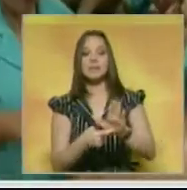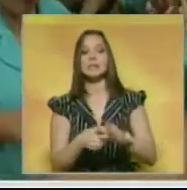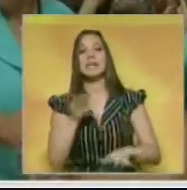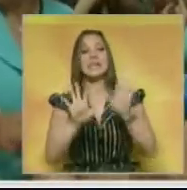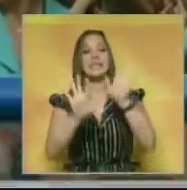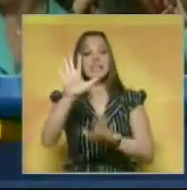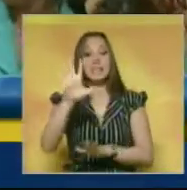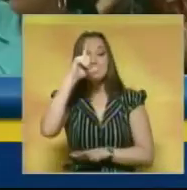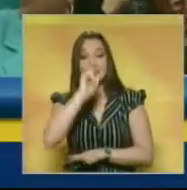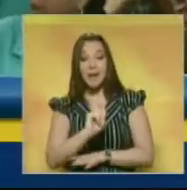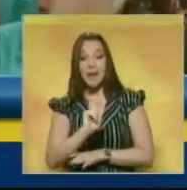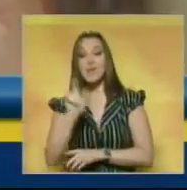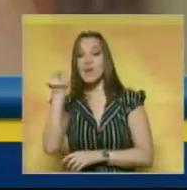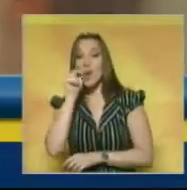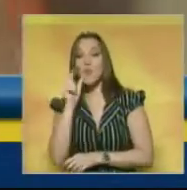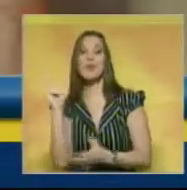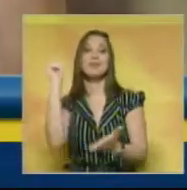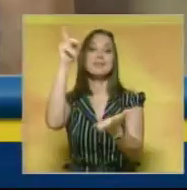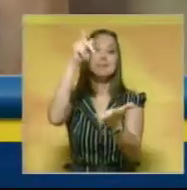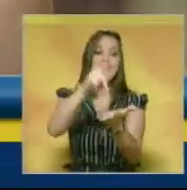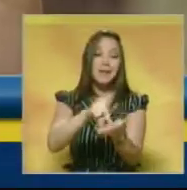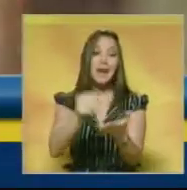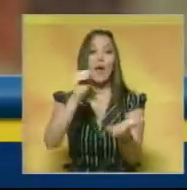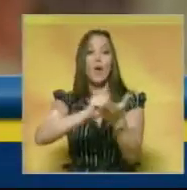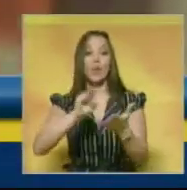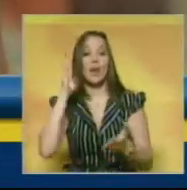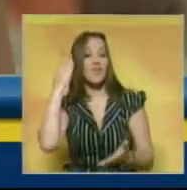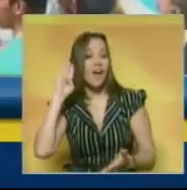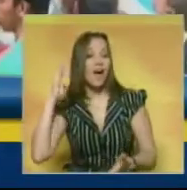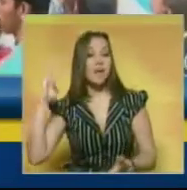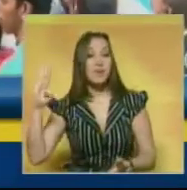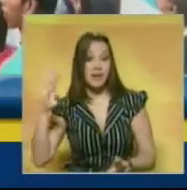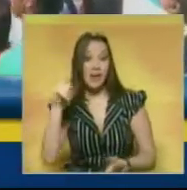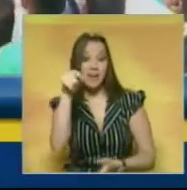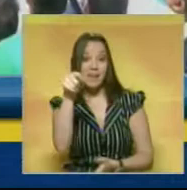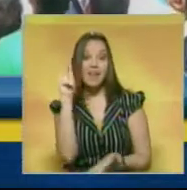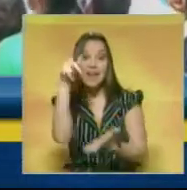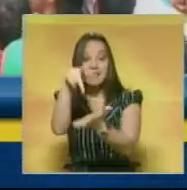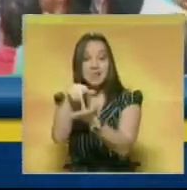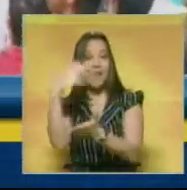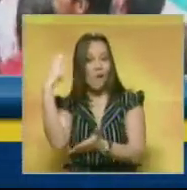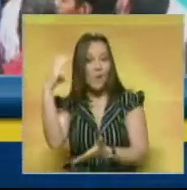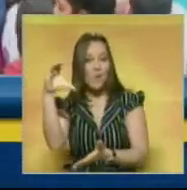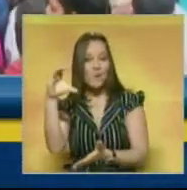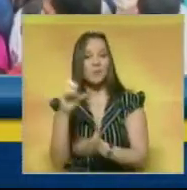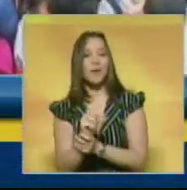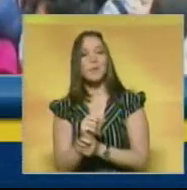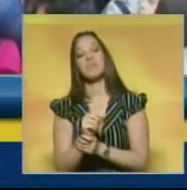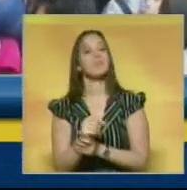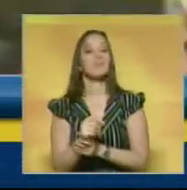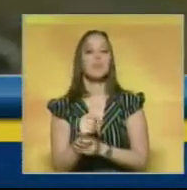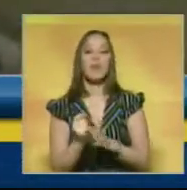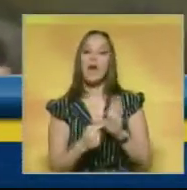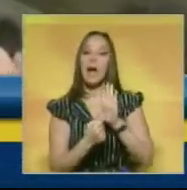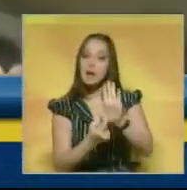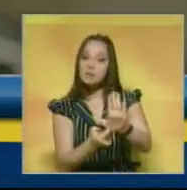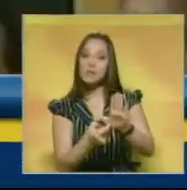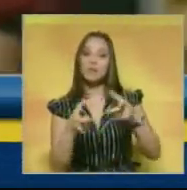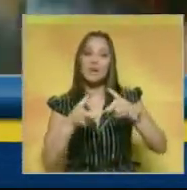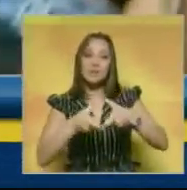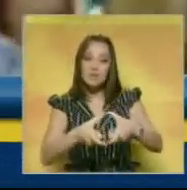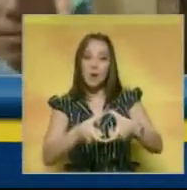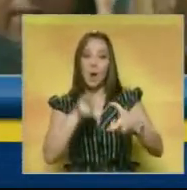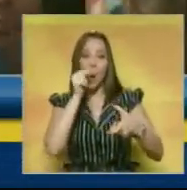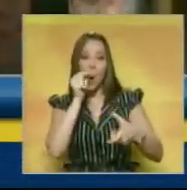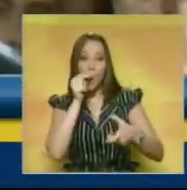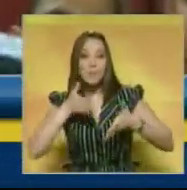15 años para que Chayanne volviera a Barranquilla. El artista llegó a La Arenosa a promocionar su nuevo disco. El